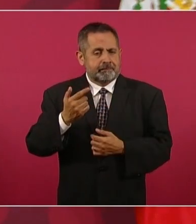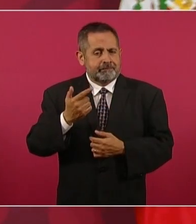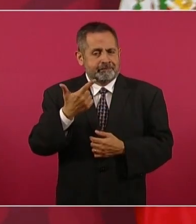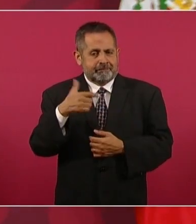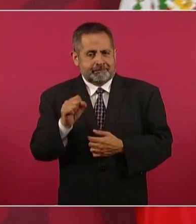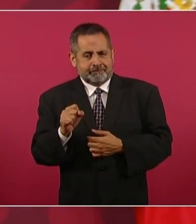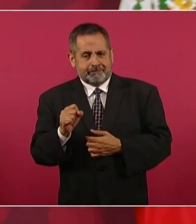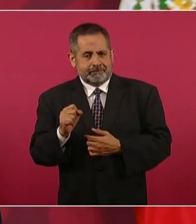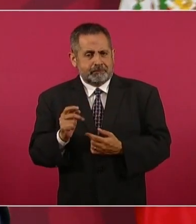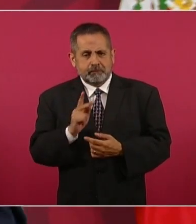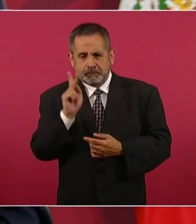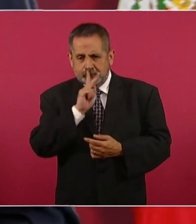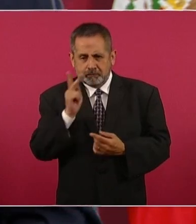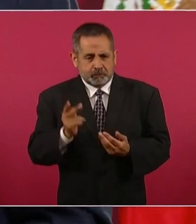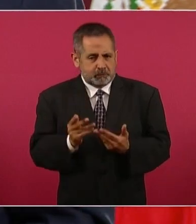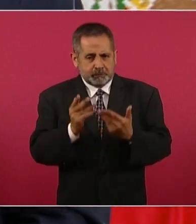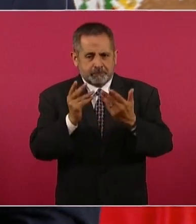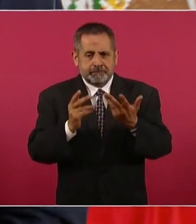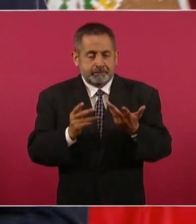eso